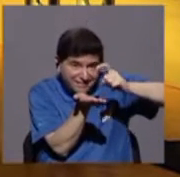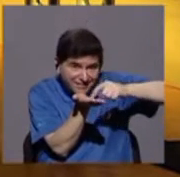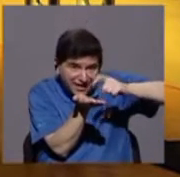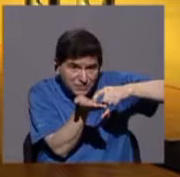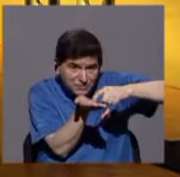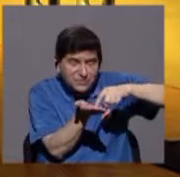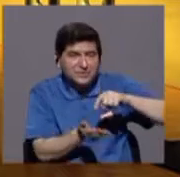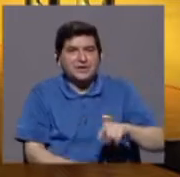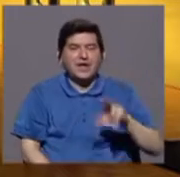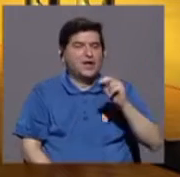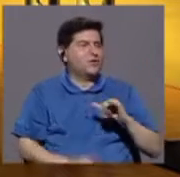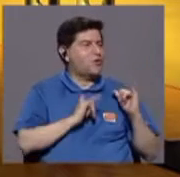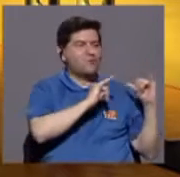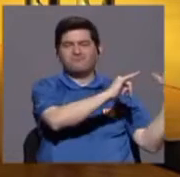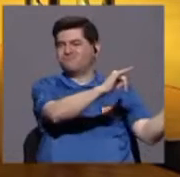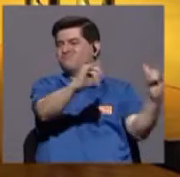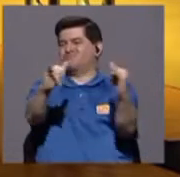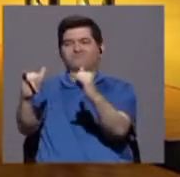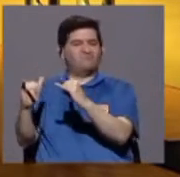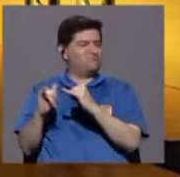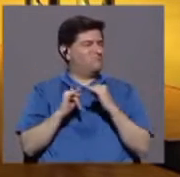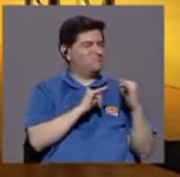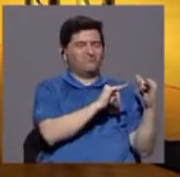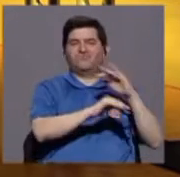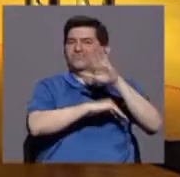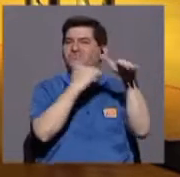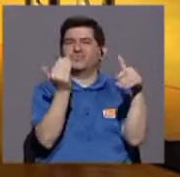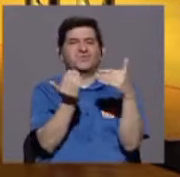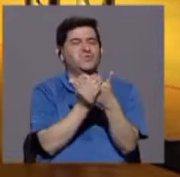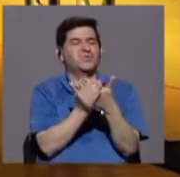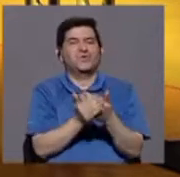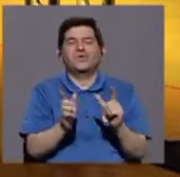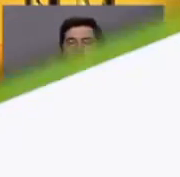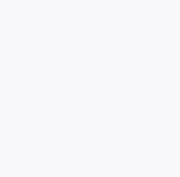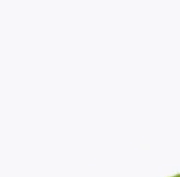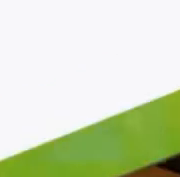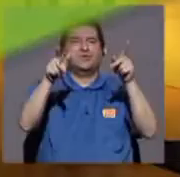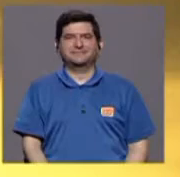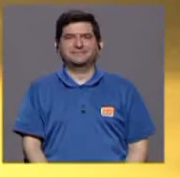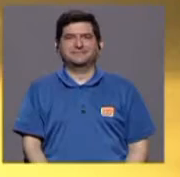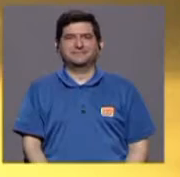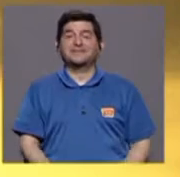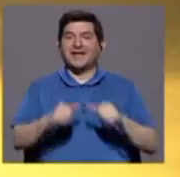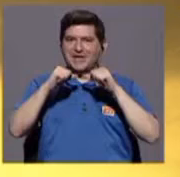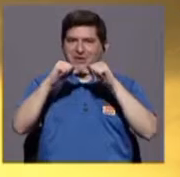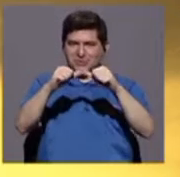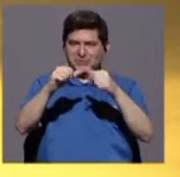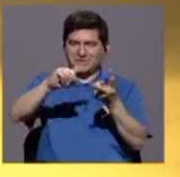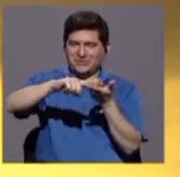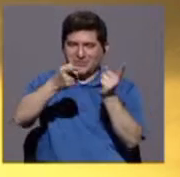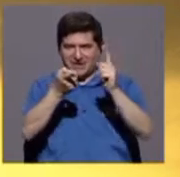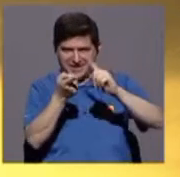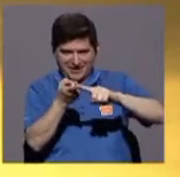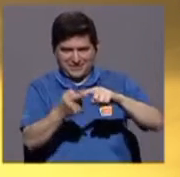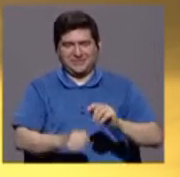no es simétrico para todas las categorías de personas. Continuamos, amigas y